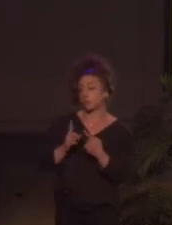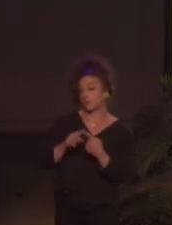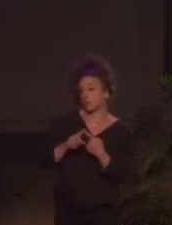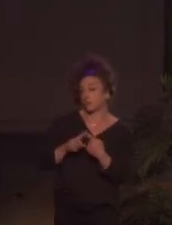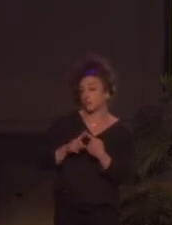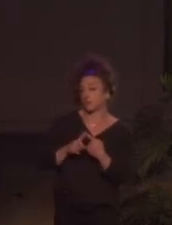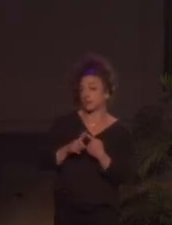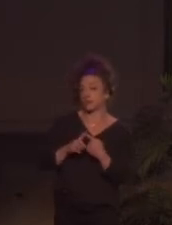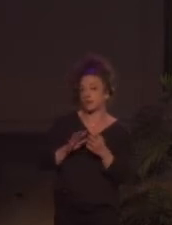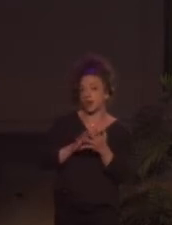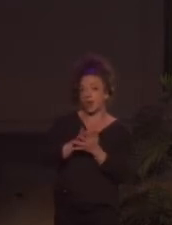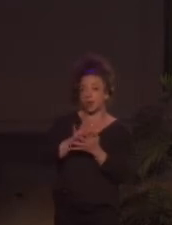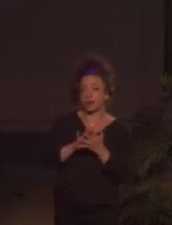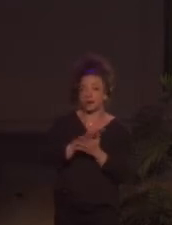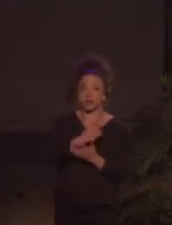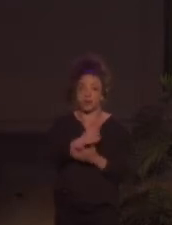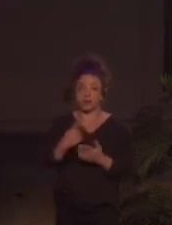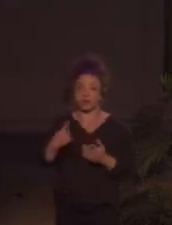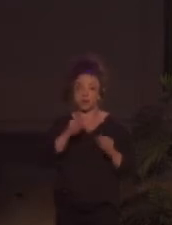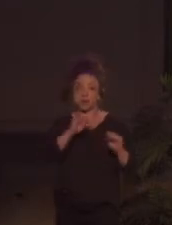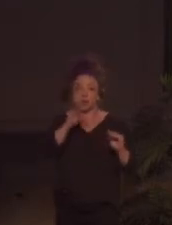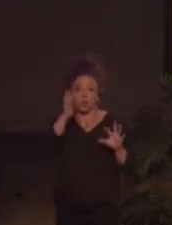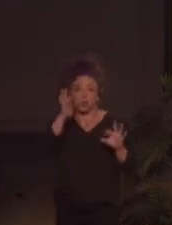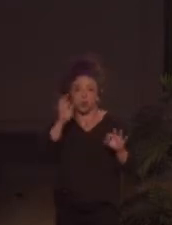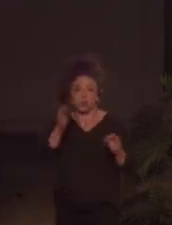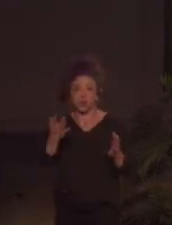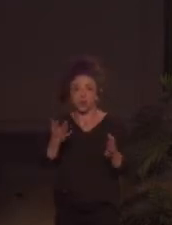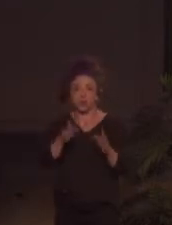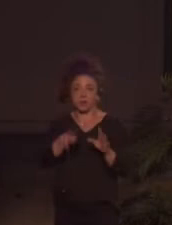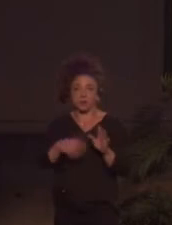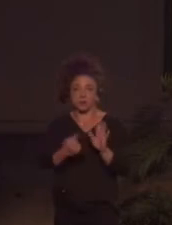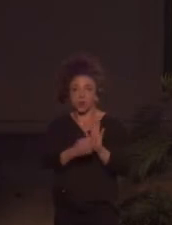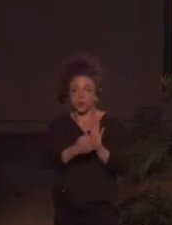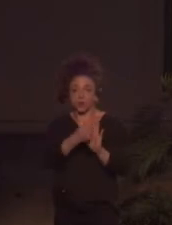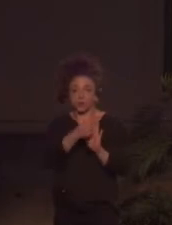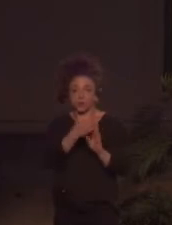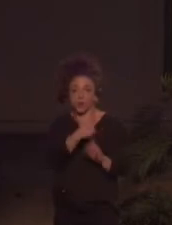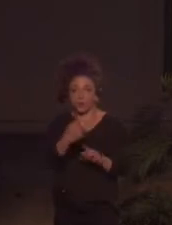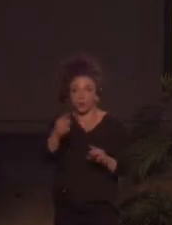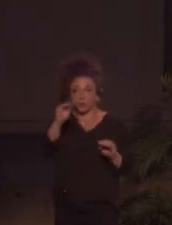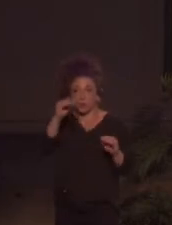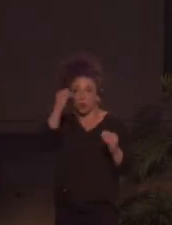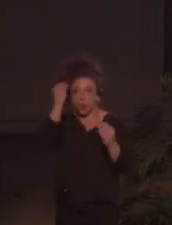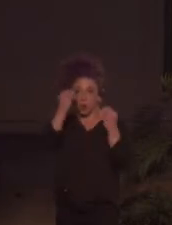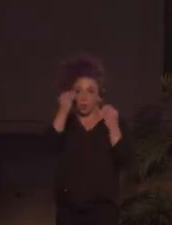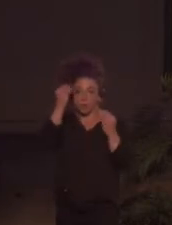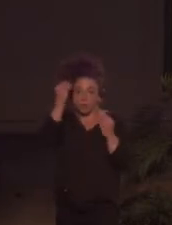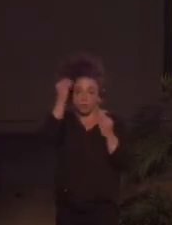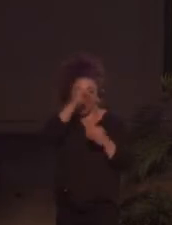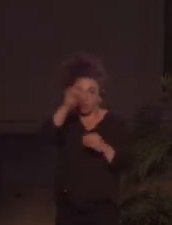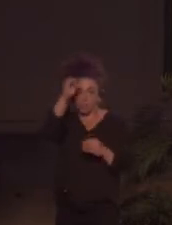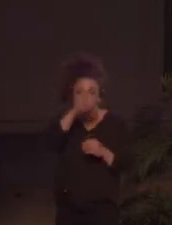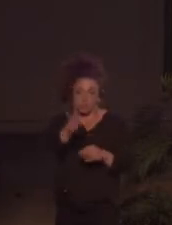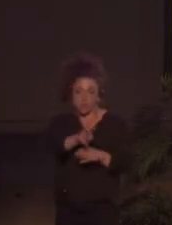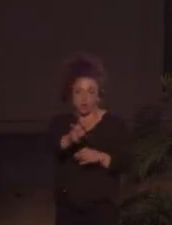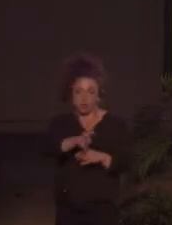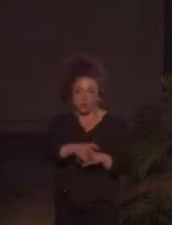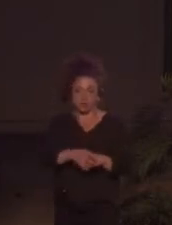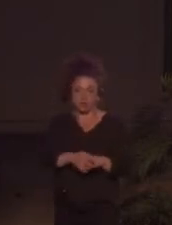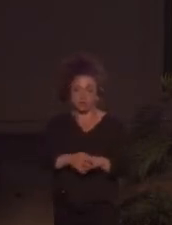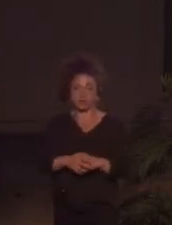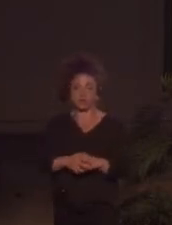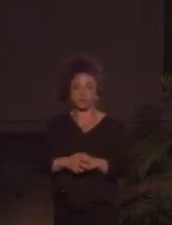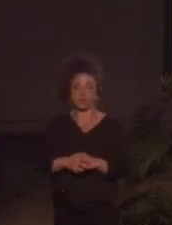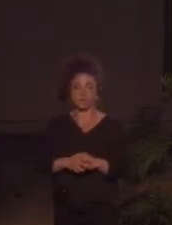Zer nun erosten dezun zuk, ez? Edo zure diskurtso politikoa eta mugimendu oso batena, ez? Askotan ematen dela, ba, inbalidoa den argumentu hori